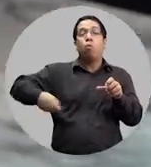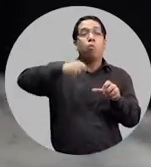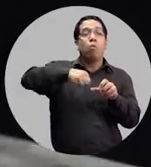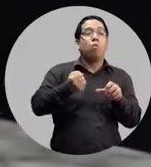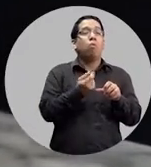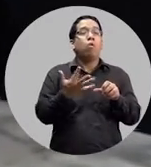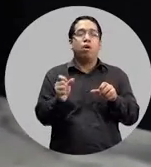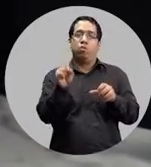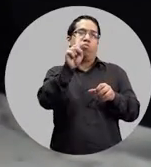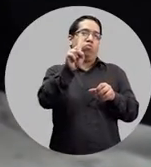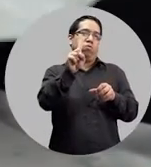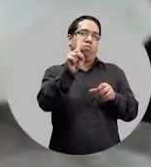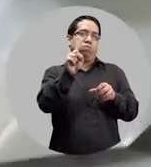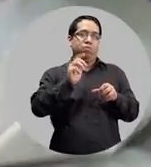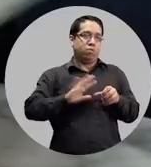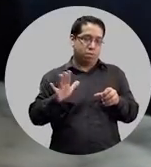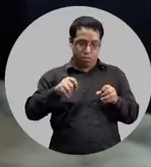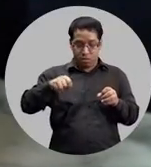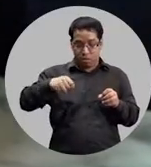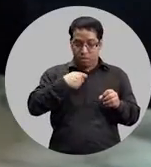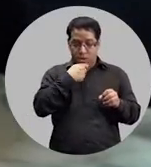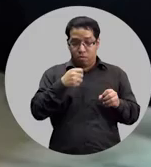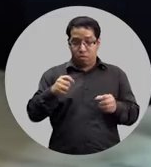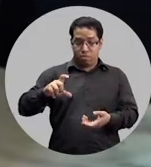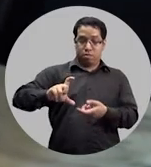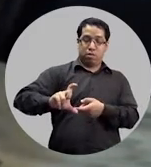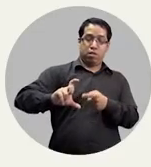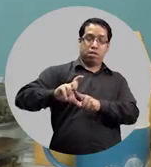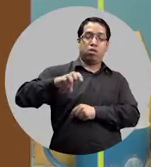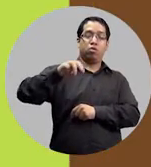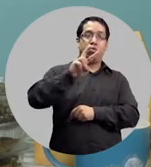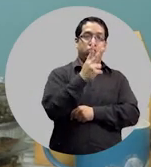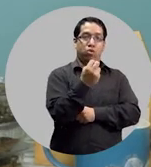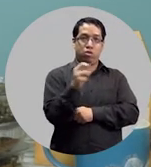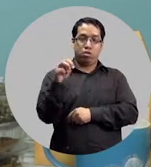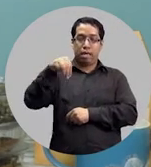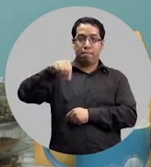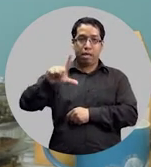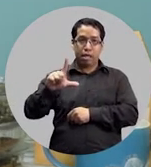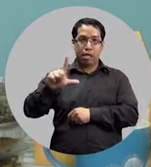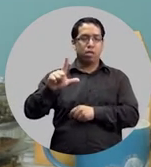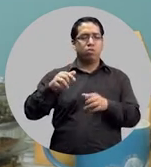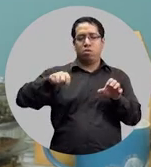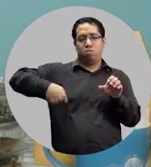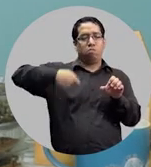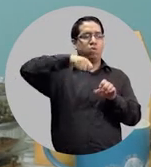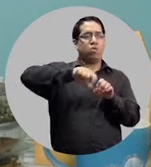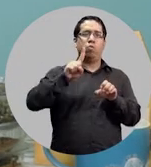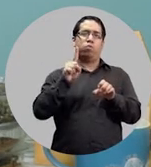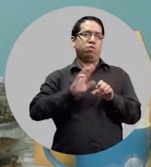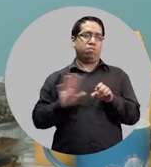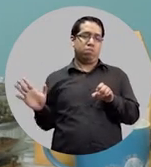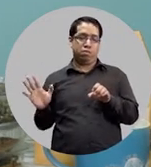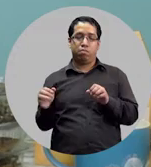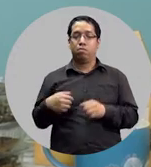1 cucharada aproximadamente para 200 ml de agua. Como siempre, vamos a dejar reposar por 5 minutos y